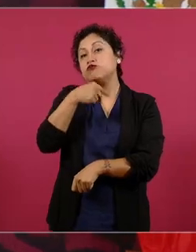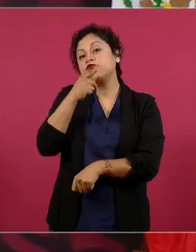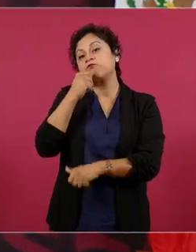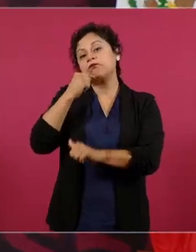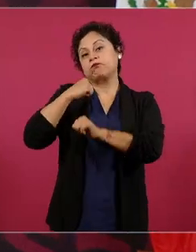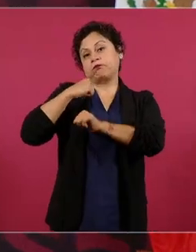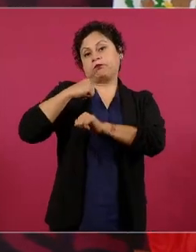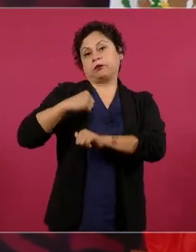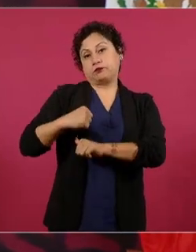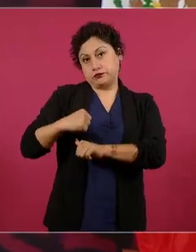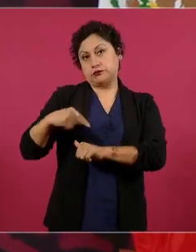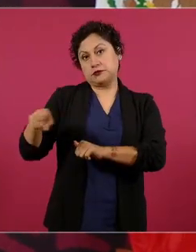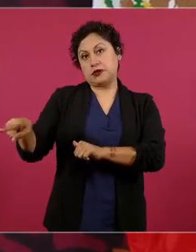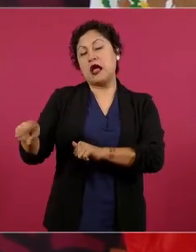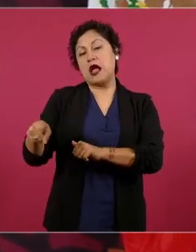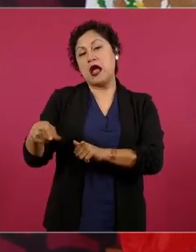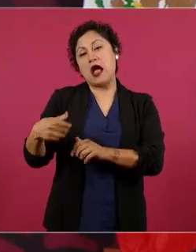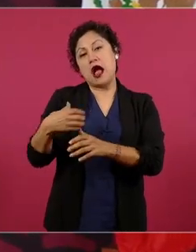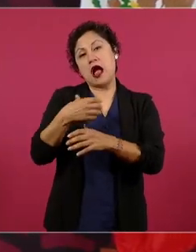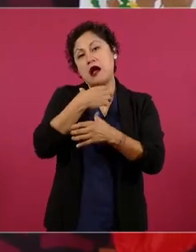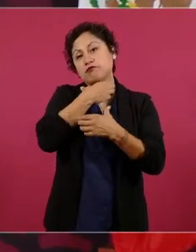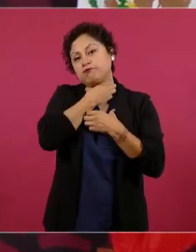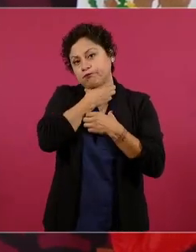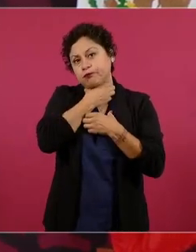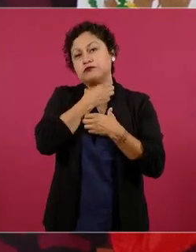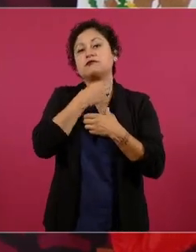la noche antes de su salida.